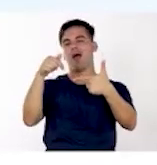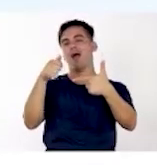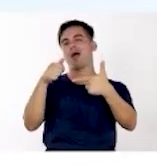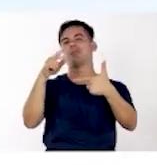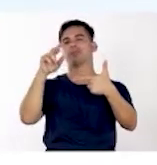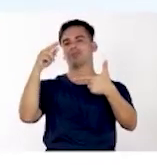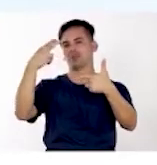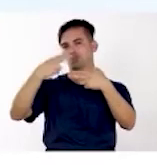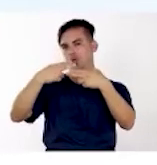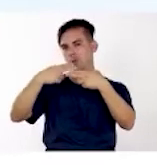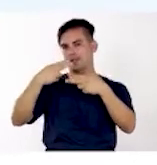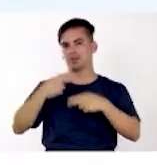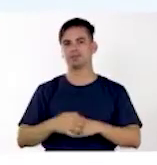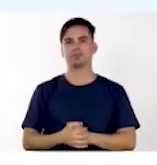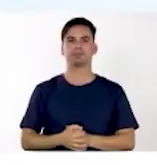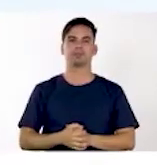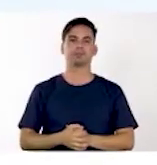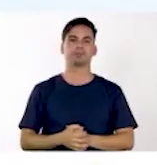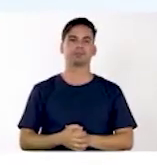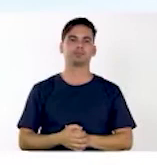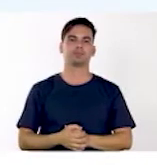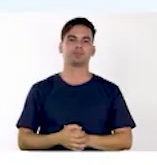ser o estar.